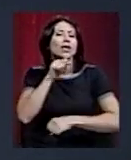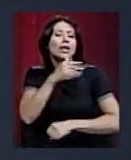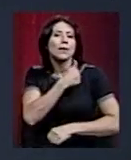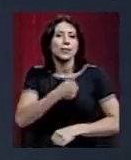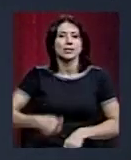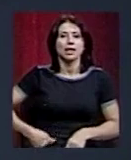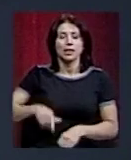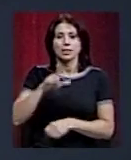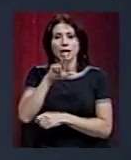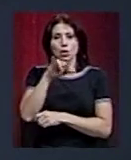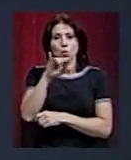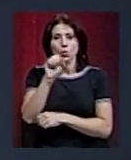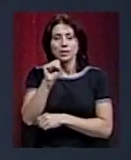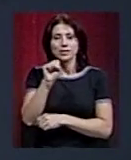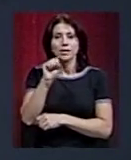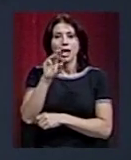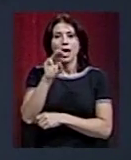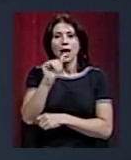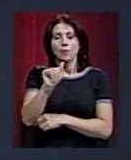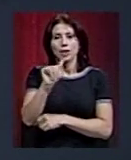Luis Alberto Monge. En